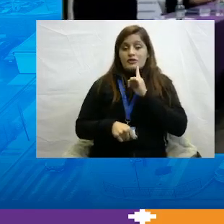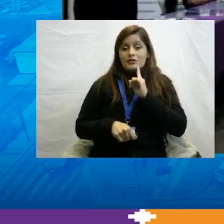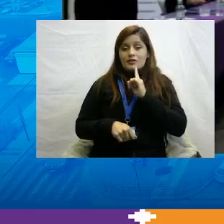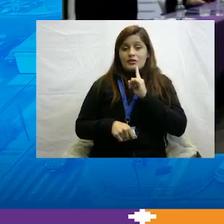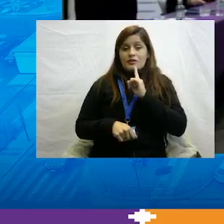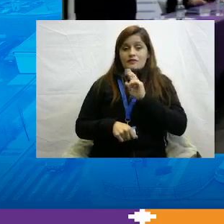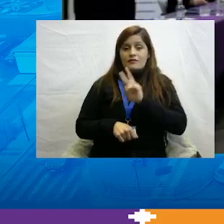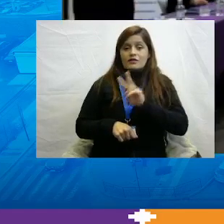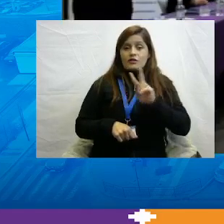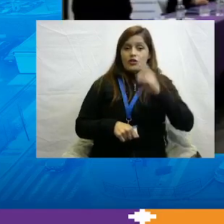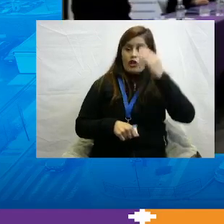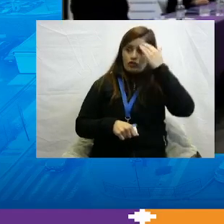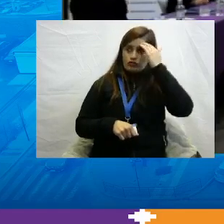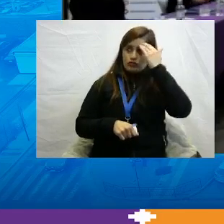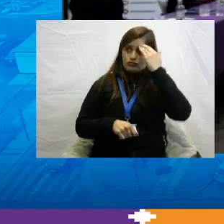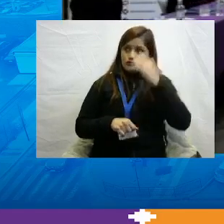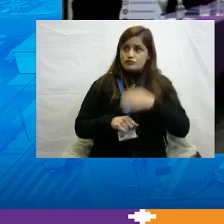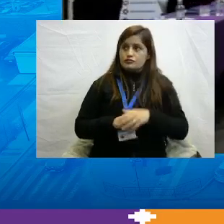el 22 de agosto.